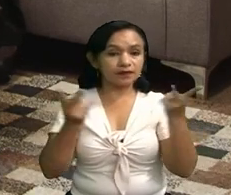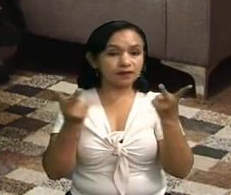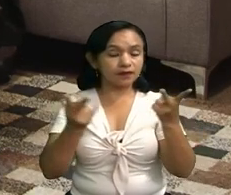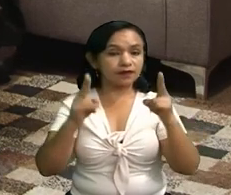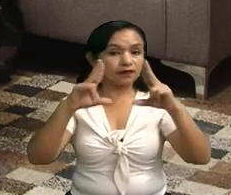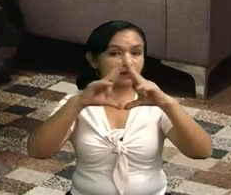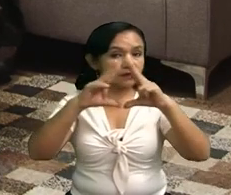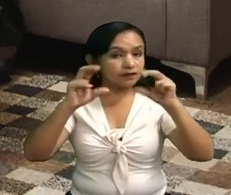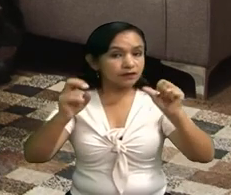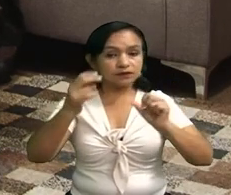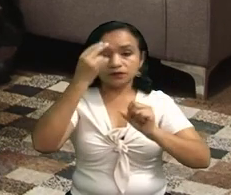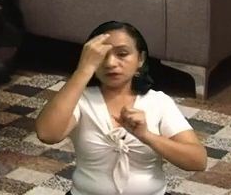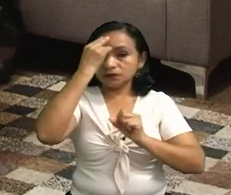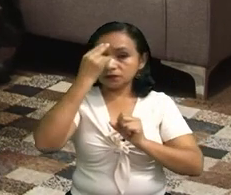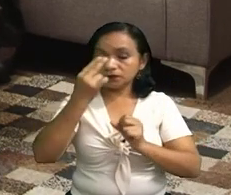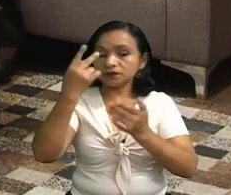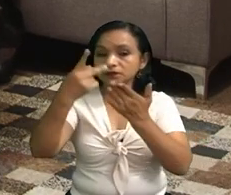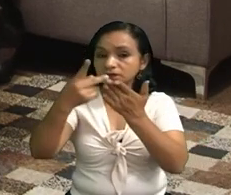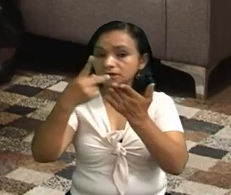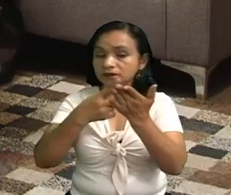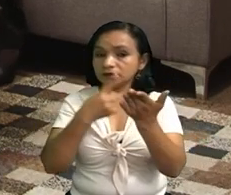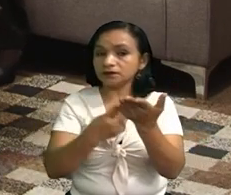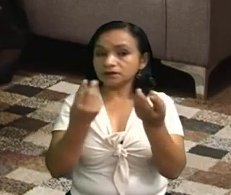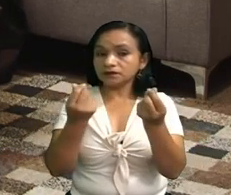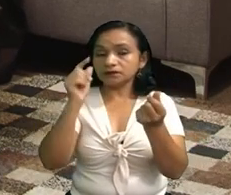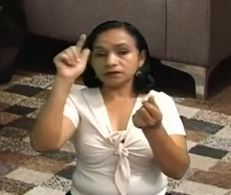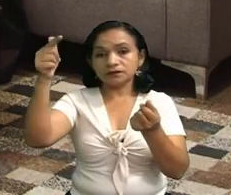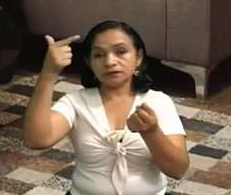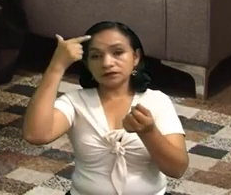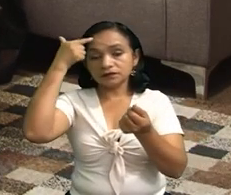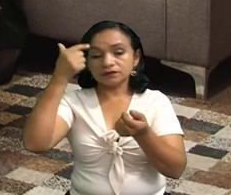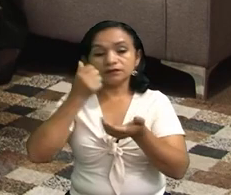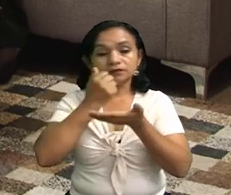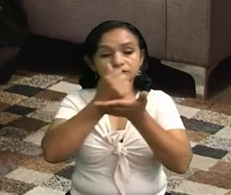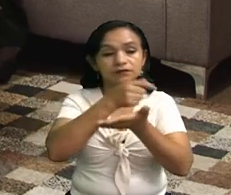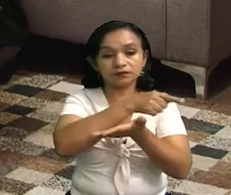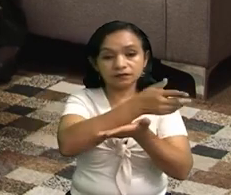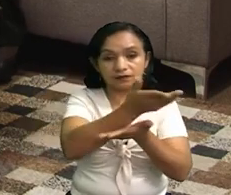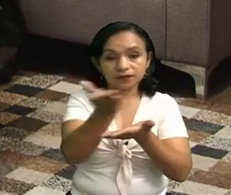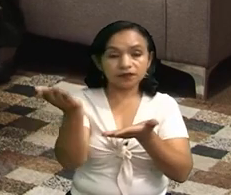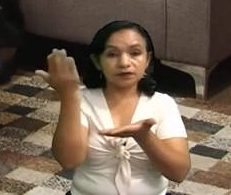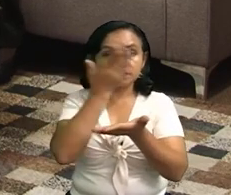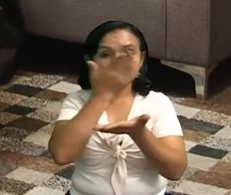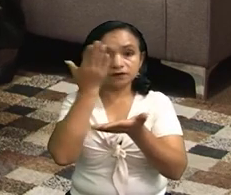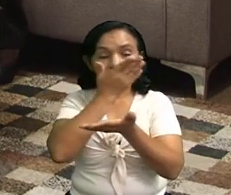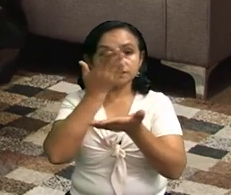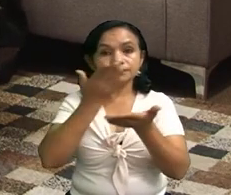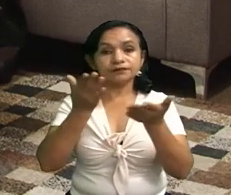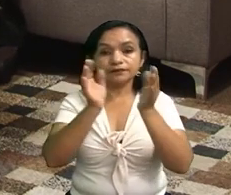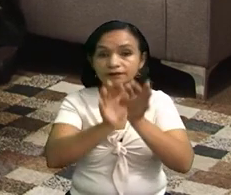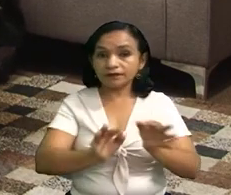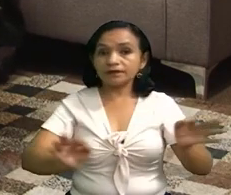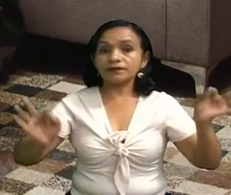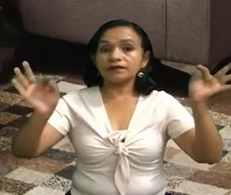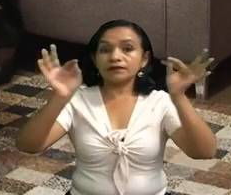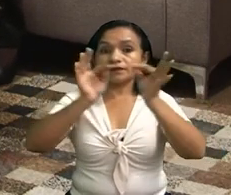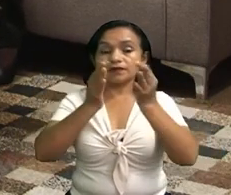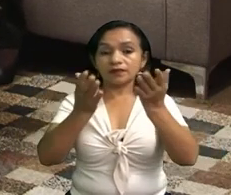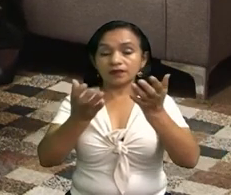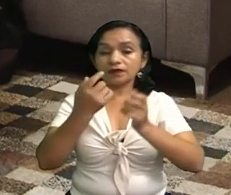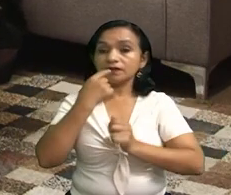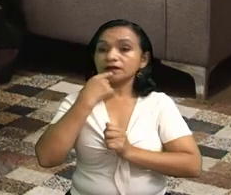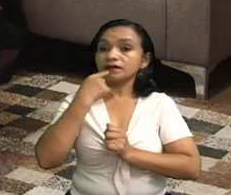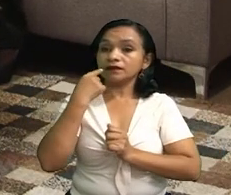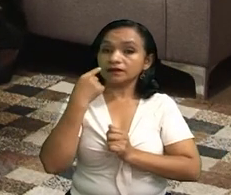hacerle honor a ese presupuesto del Estado para rendir más. Entonces es importante, yo también quiero señalar